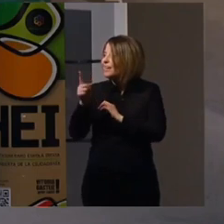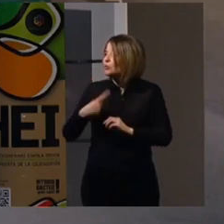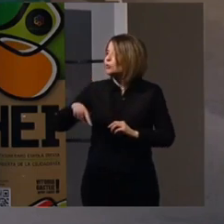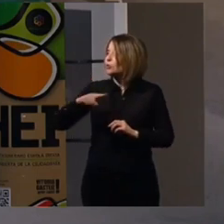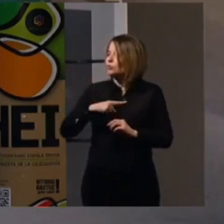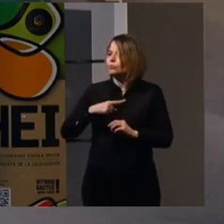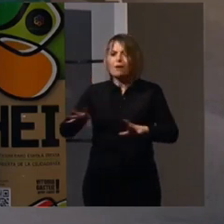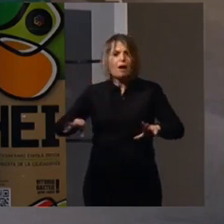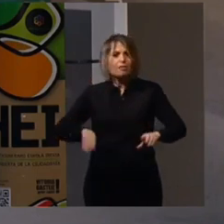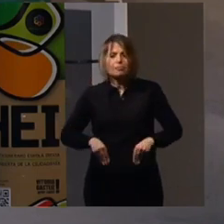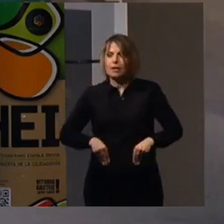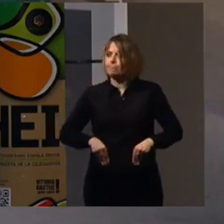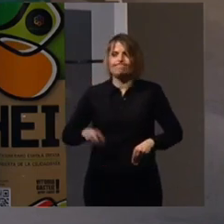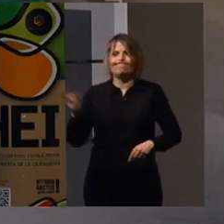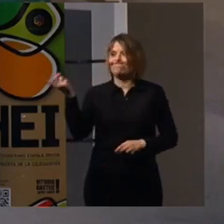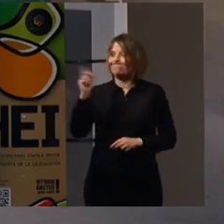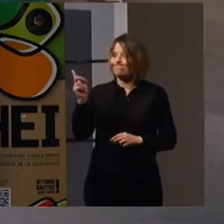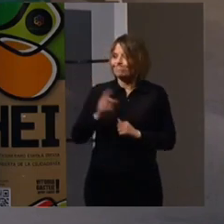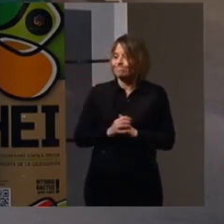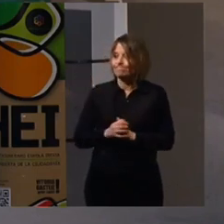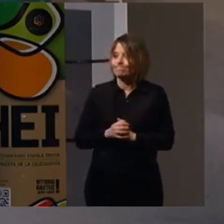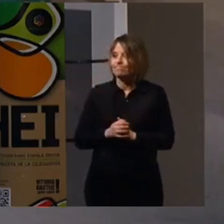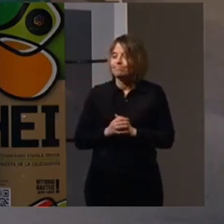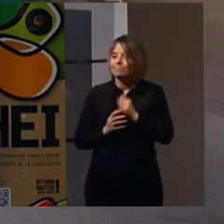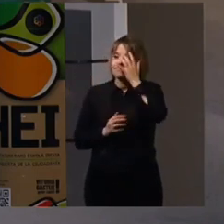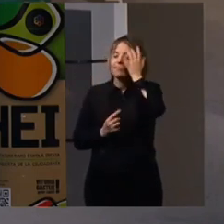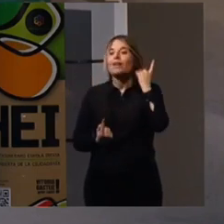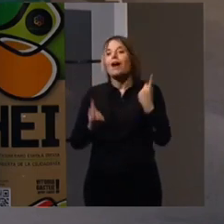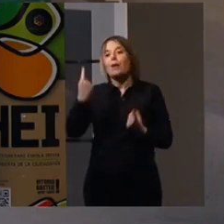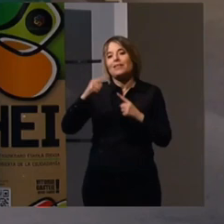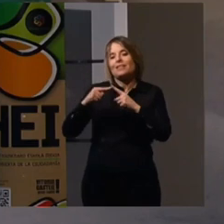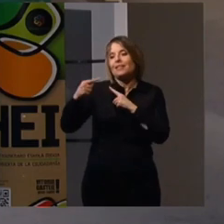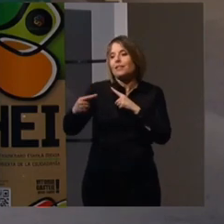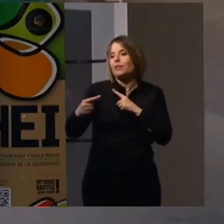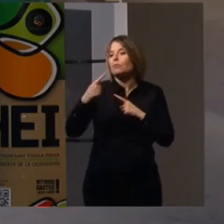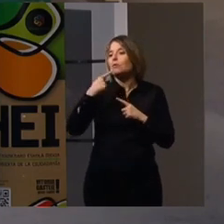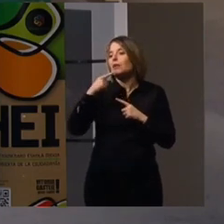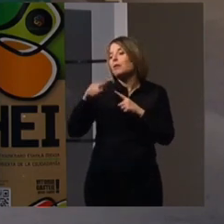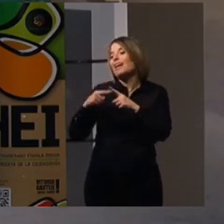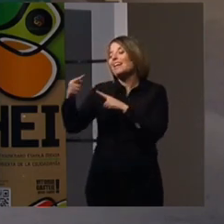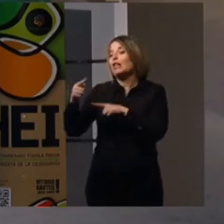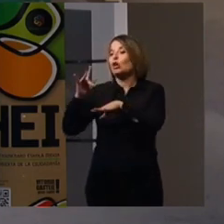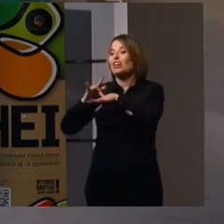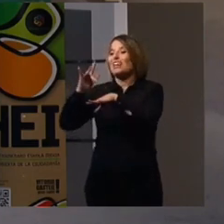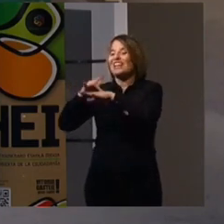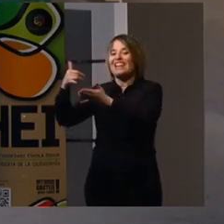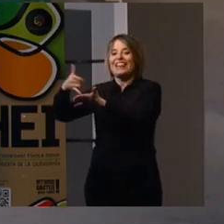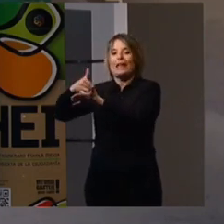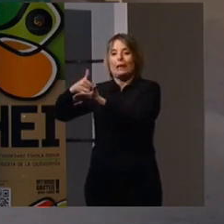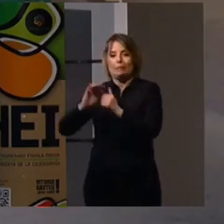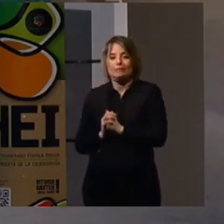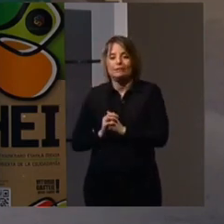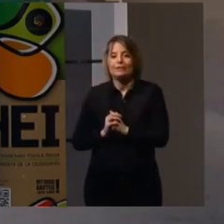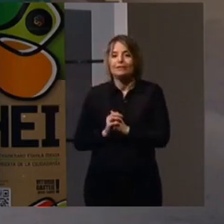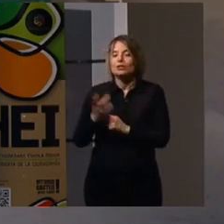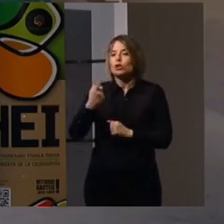debamos tragar, ¿no? Algo con lo que debamos aceptar. A veces hay un choque generacional de esto de, pues es que sois una generación de cristal, sois una generación muy fragilita, ¿no?